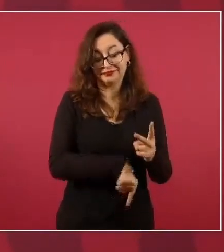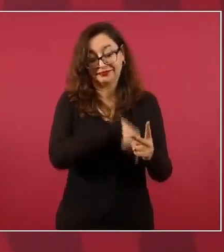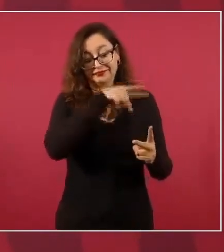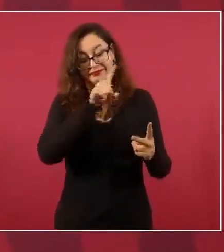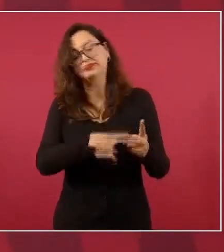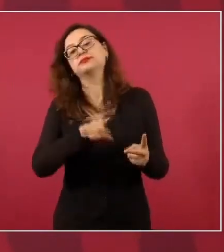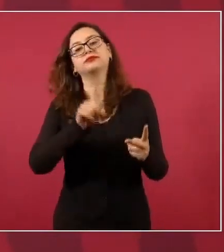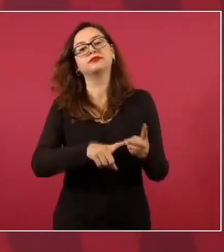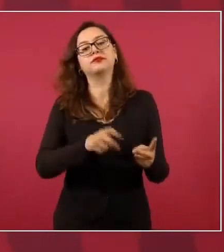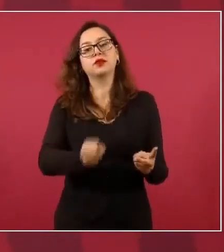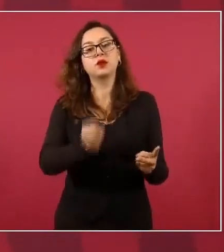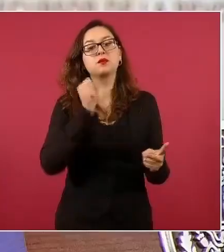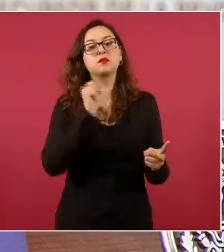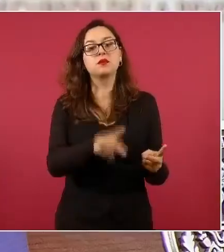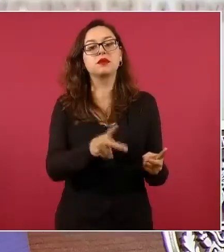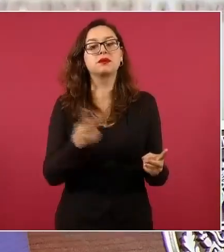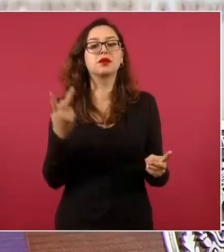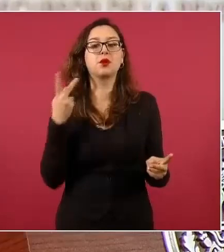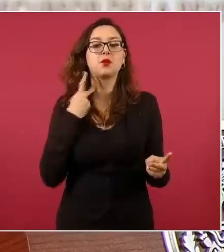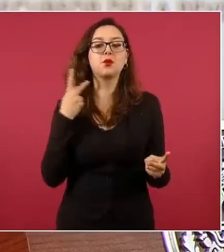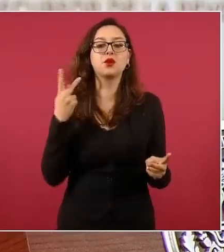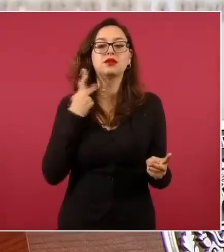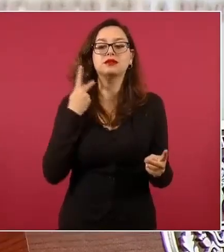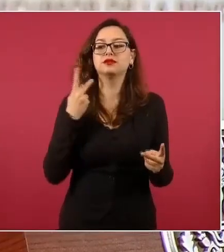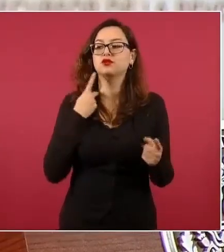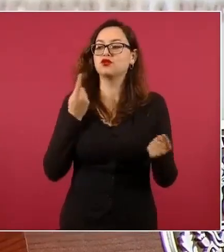el privilegio de mandar.